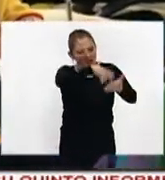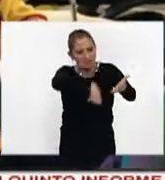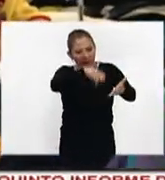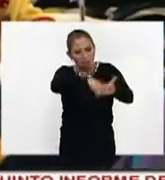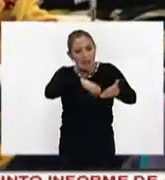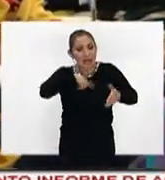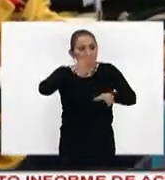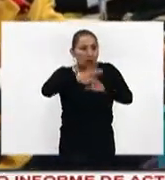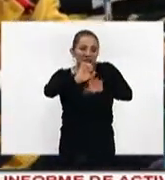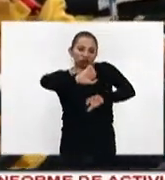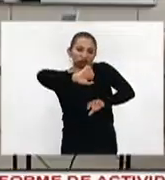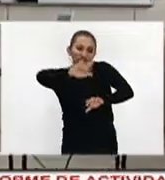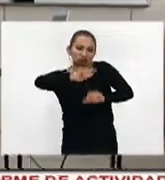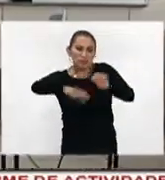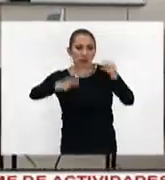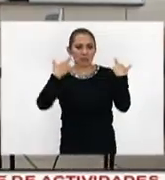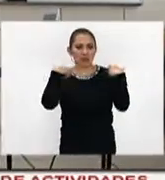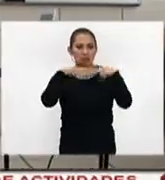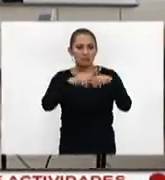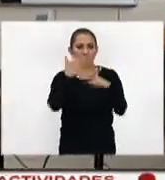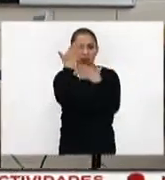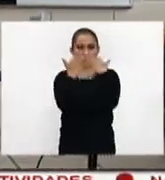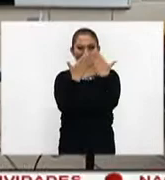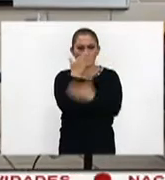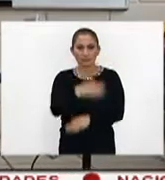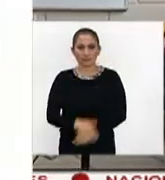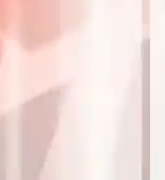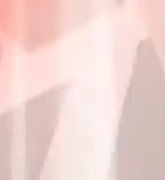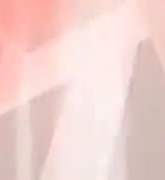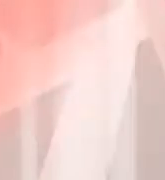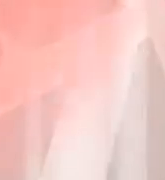la especialización de académicos y estudiantes.